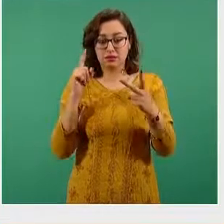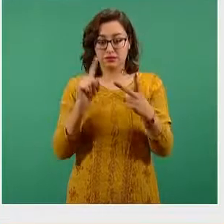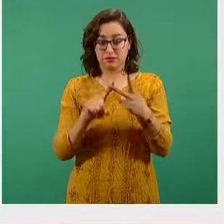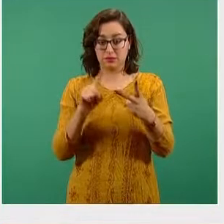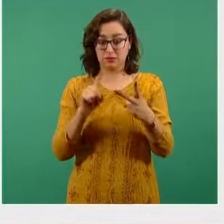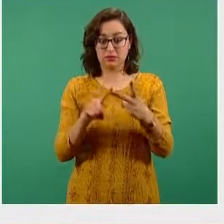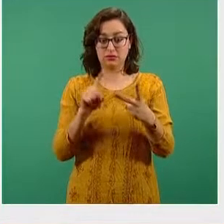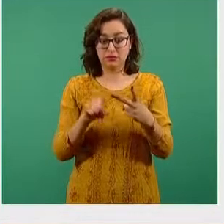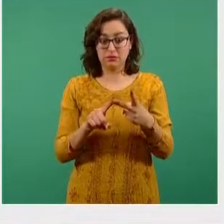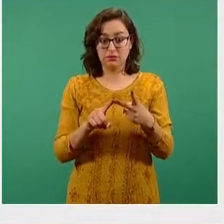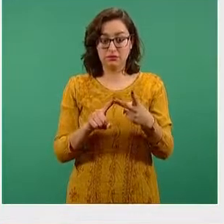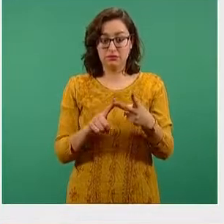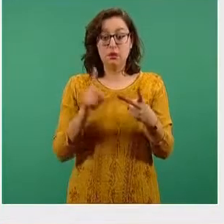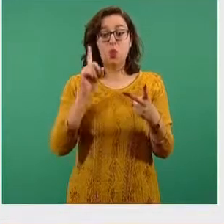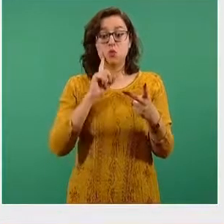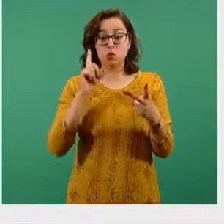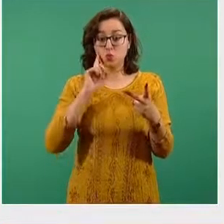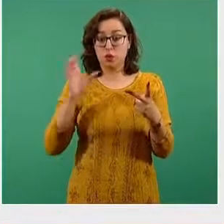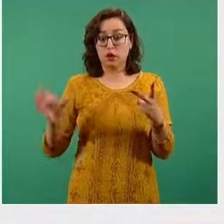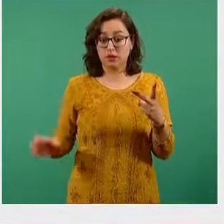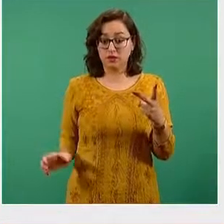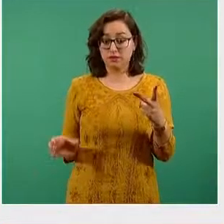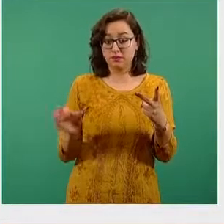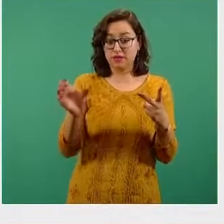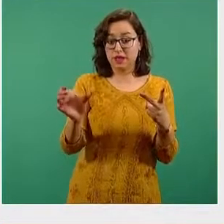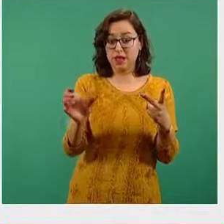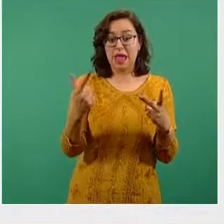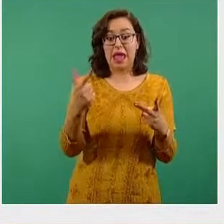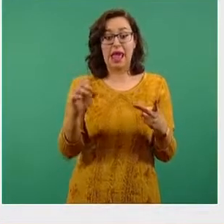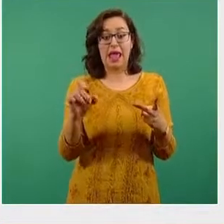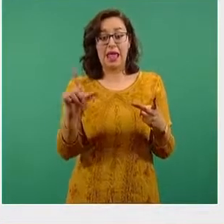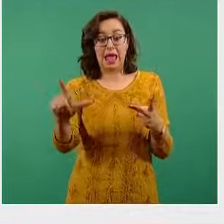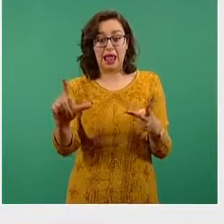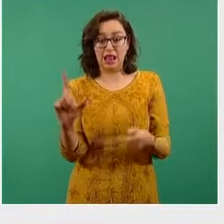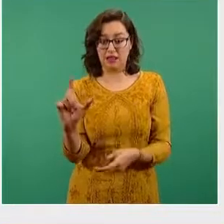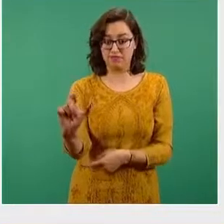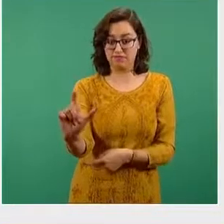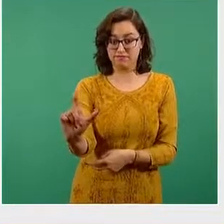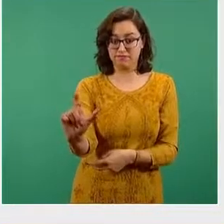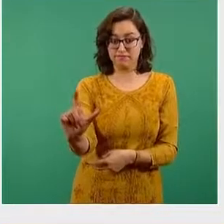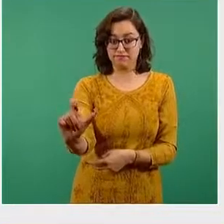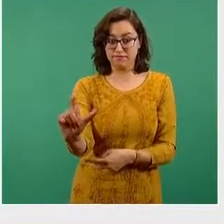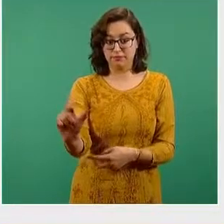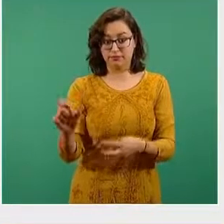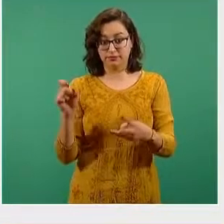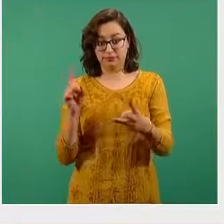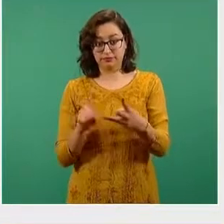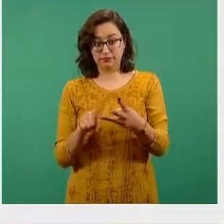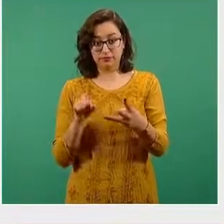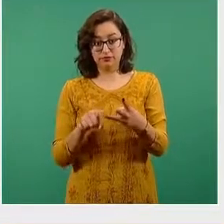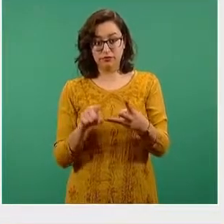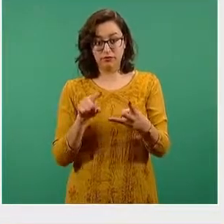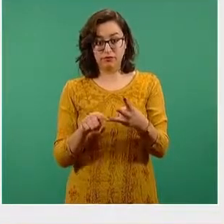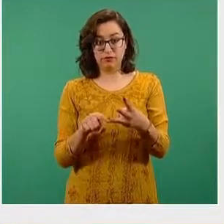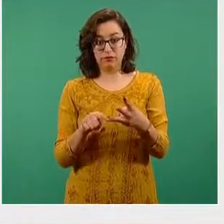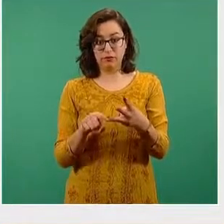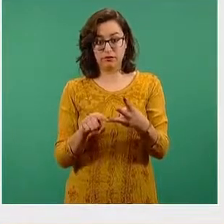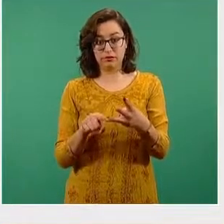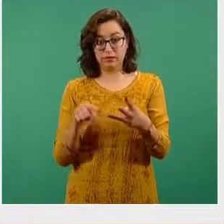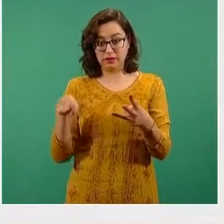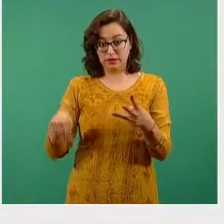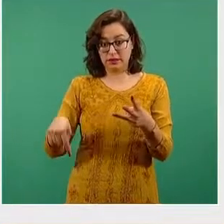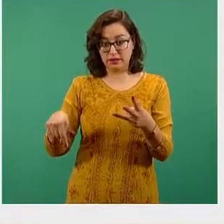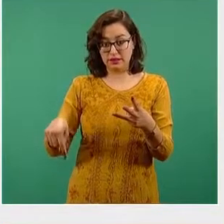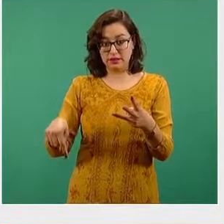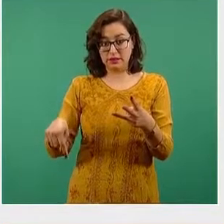de la señora, tiene un sanitizante. Y el tercer círculo